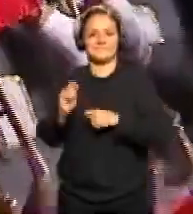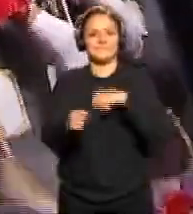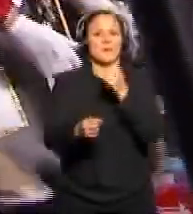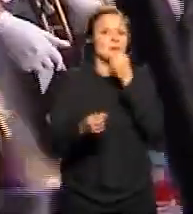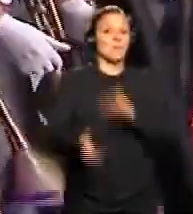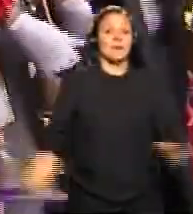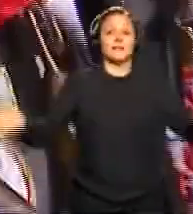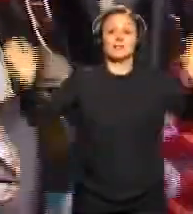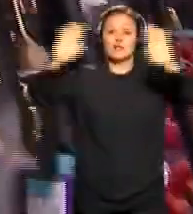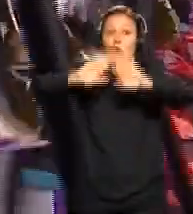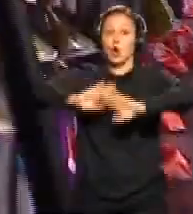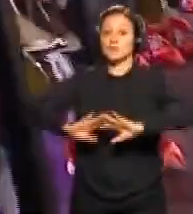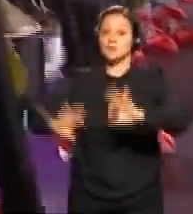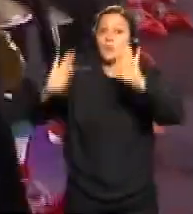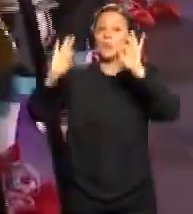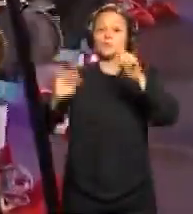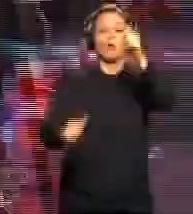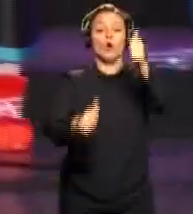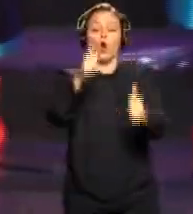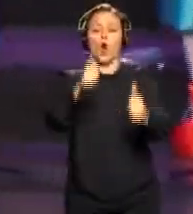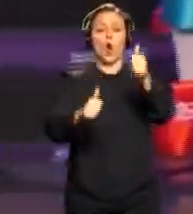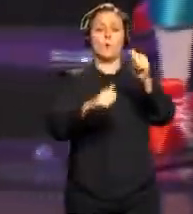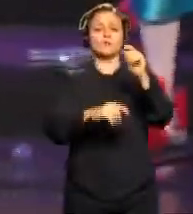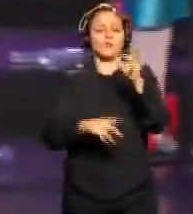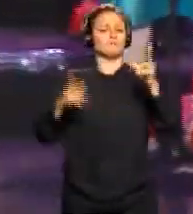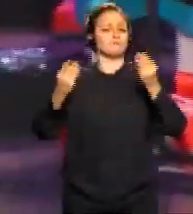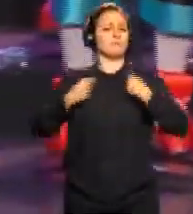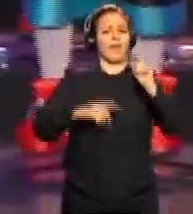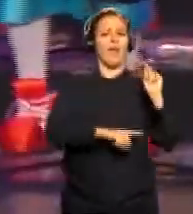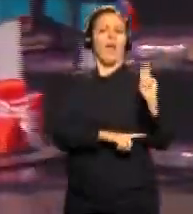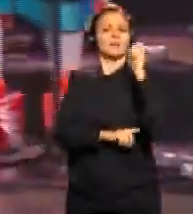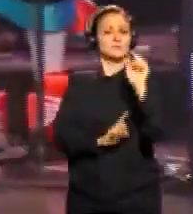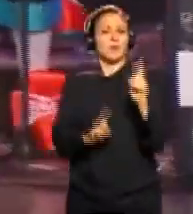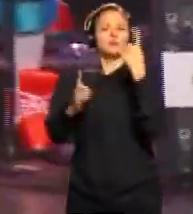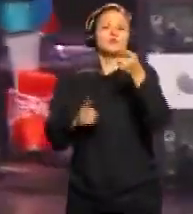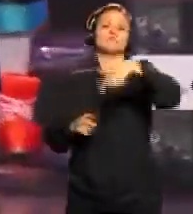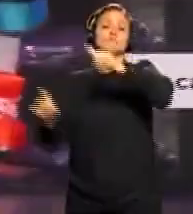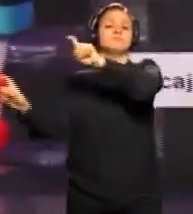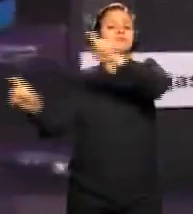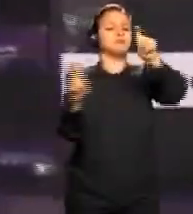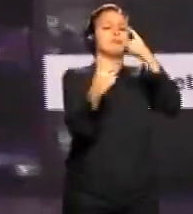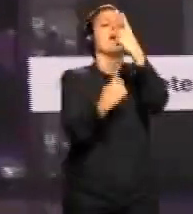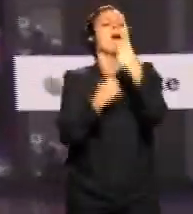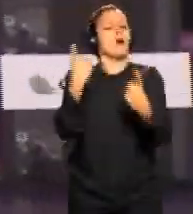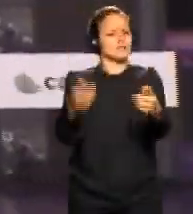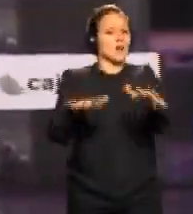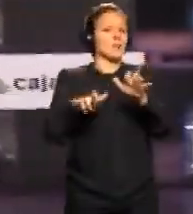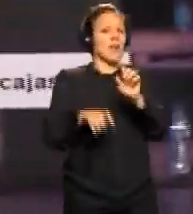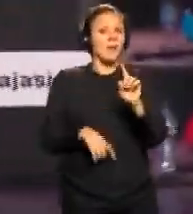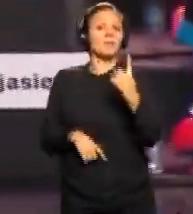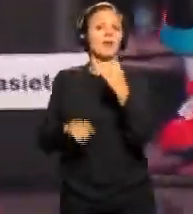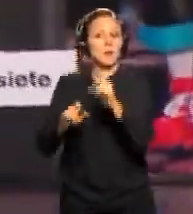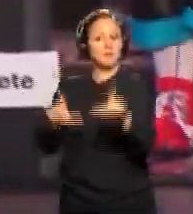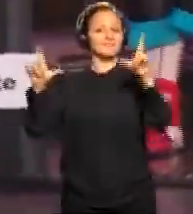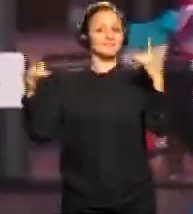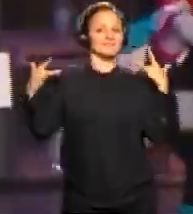Buenas noches. Para probar la oposición de tu vida, tienes que aprender unas cuantas lecciones. La primera, aprender a